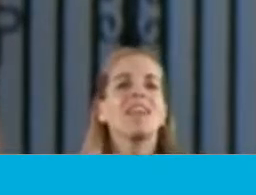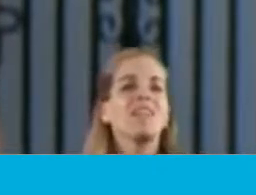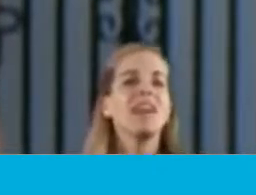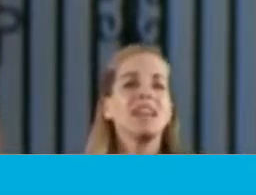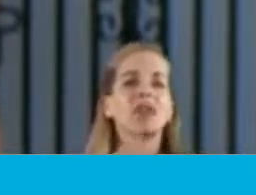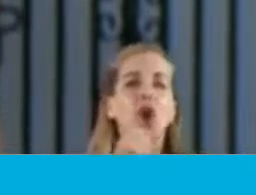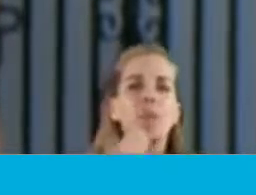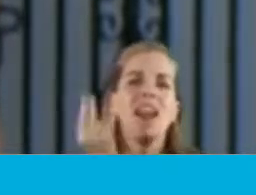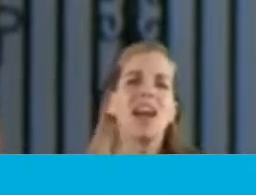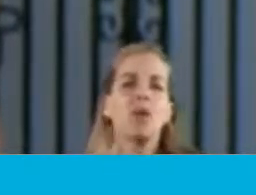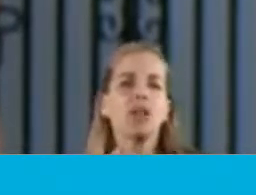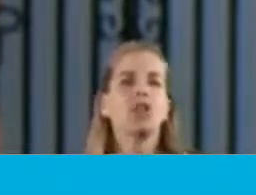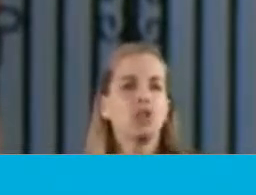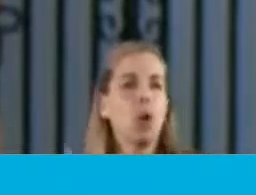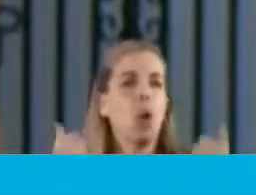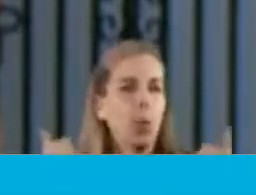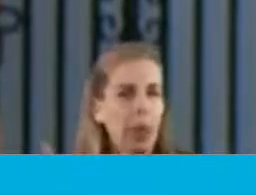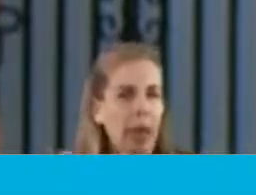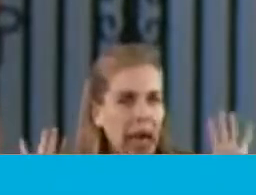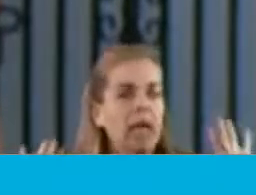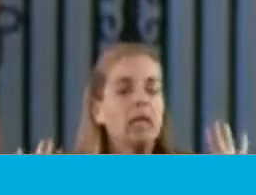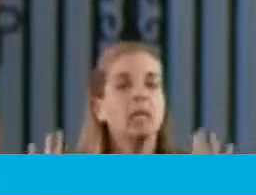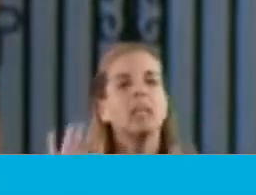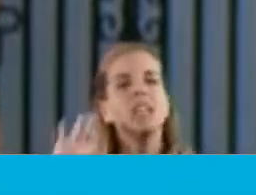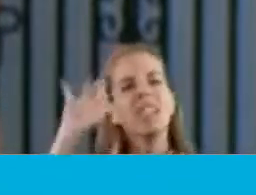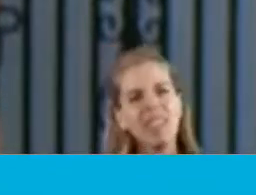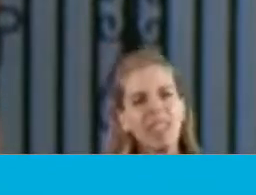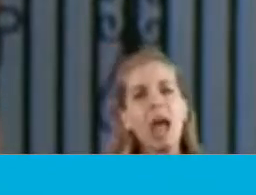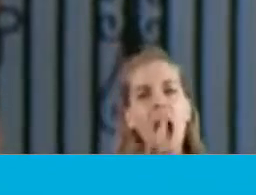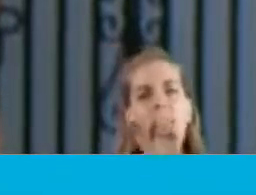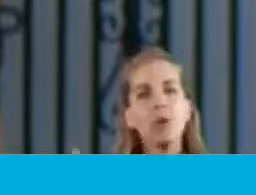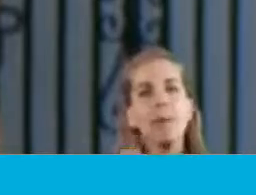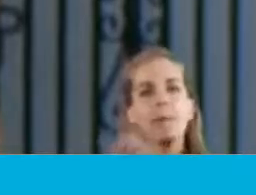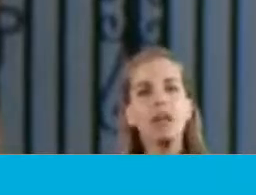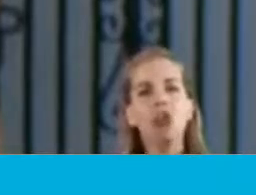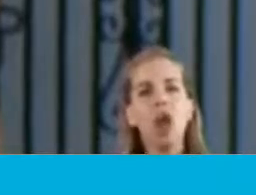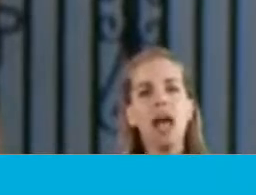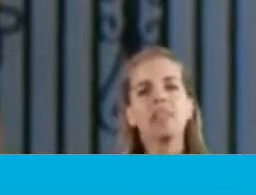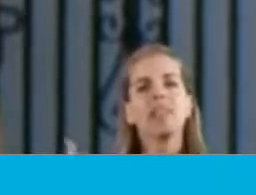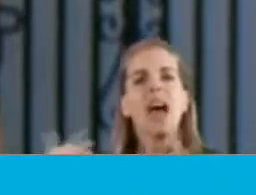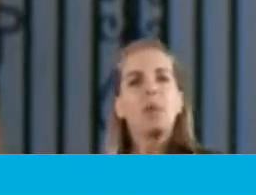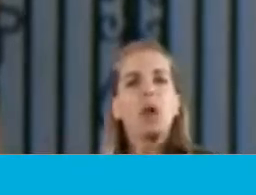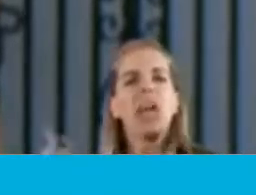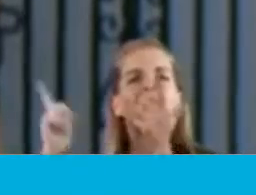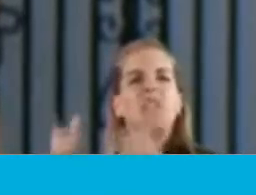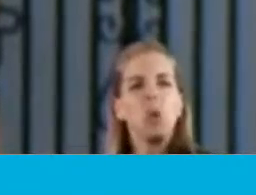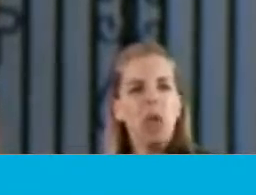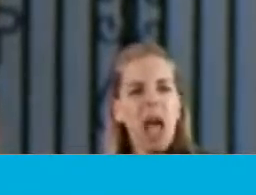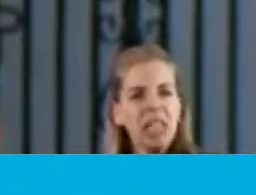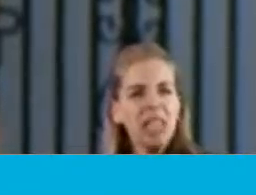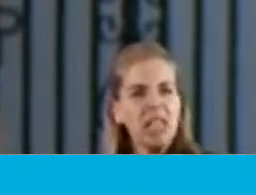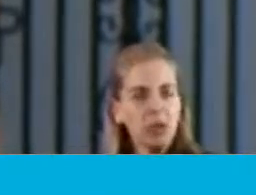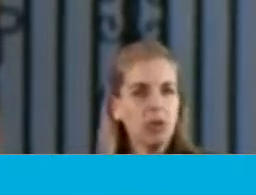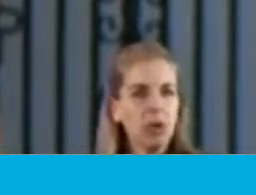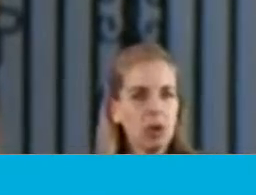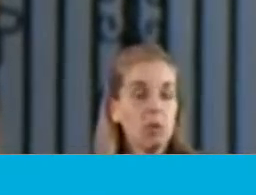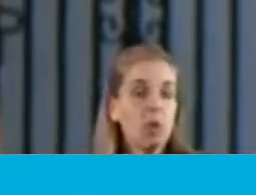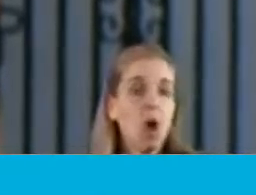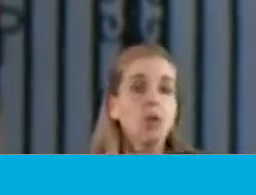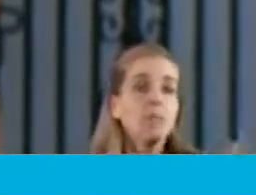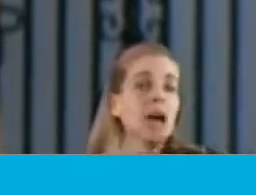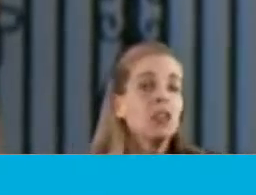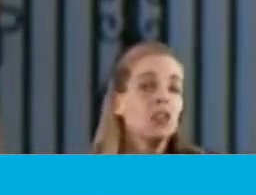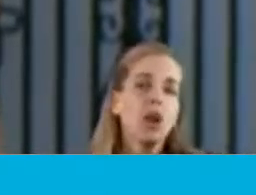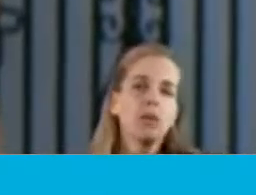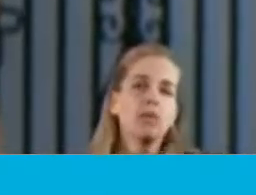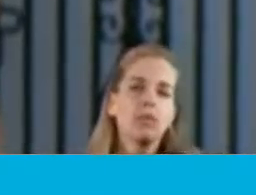algunos refriegan sus manos en momentos en que la adversidad se nos cruza. Separan los argentinos y las argentinas.